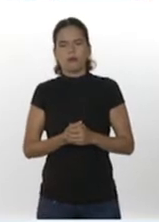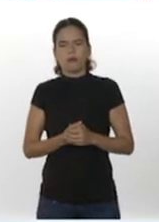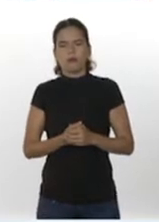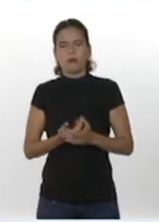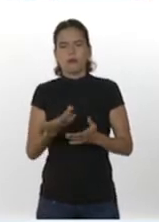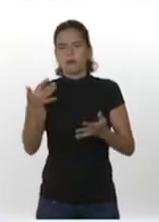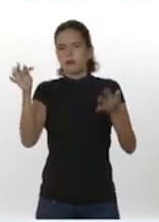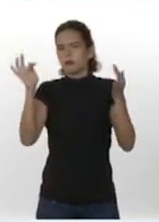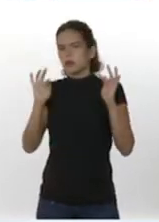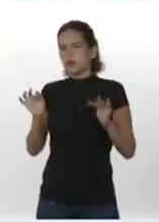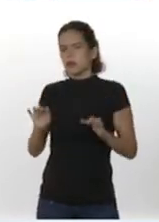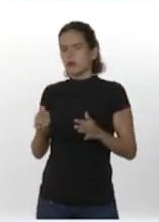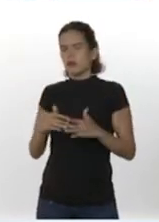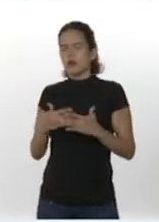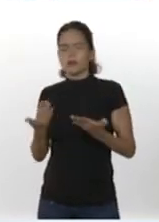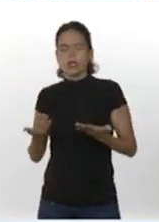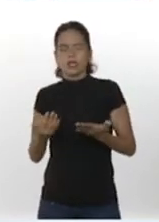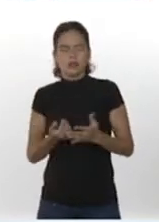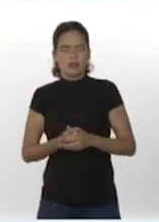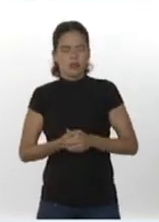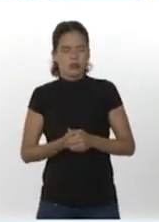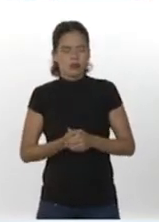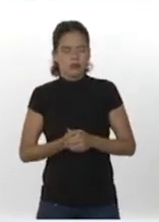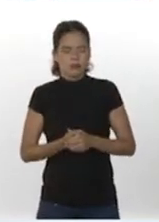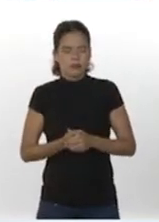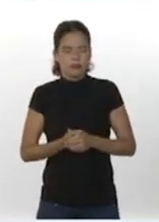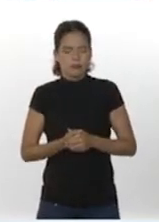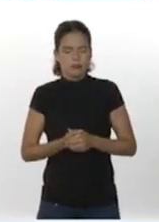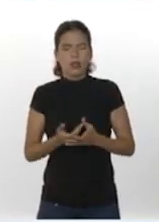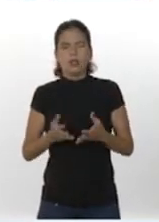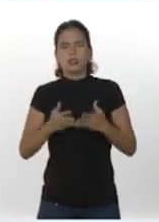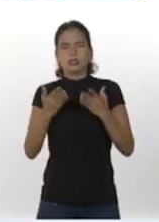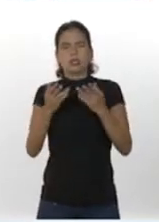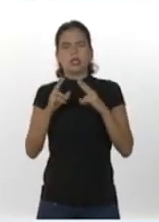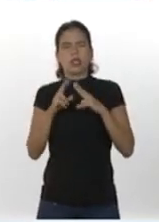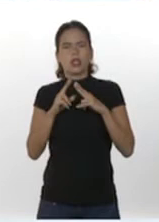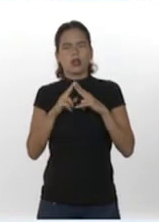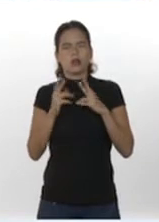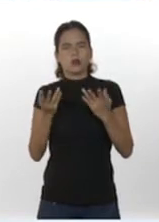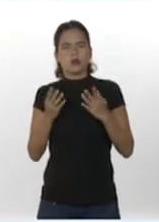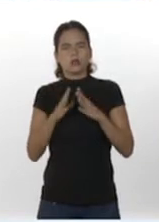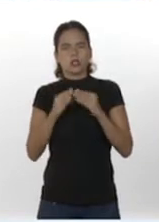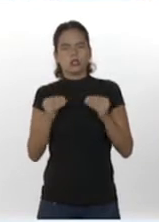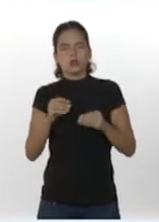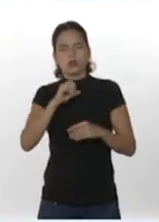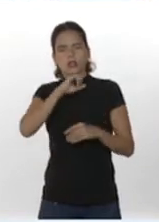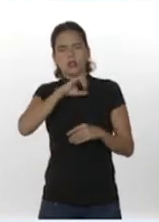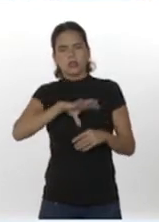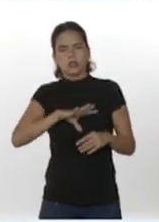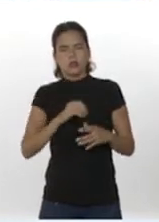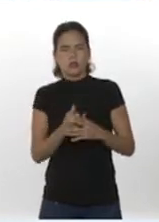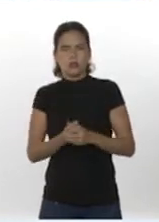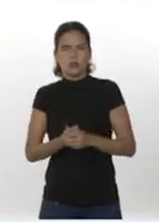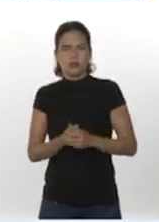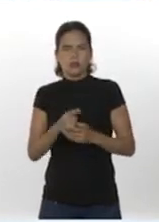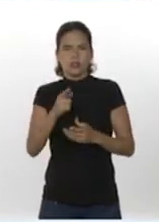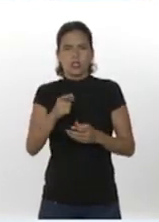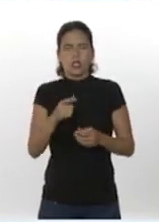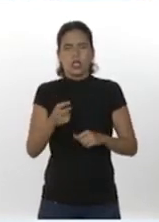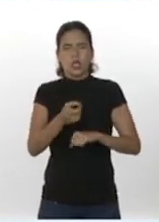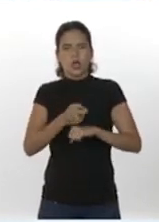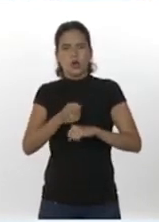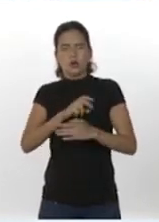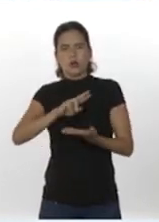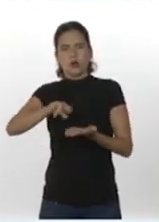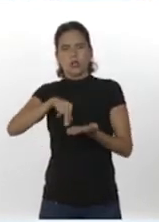una forma de dar a conocer toda esa historia. De hecho, el Gobierno Nacional,